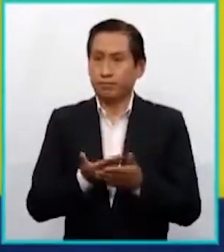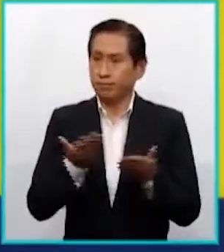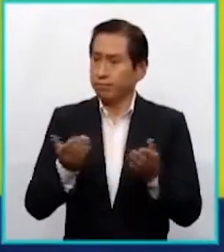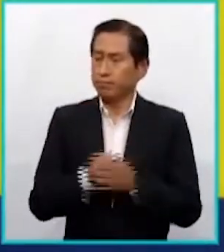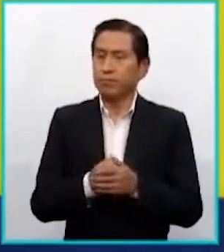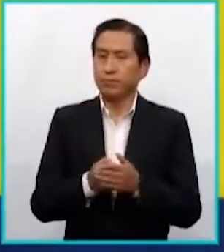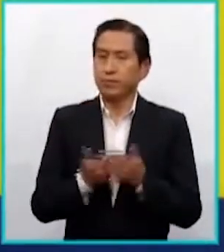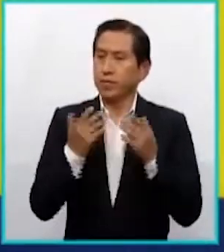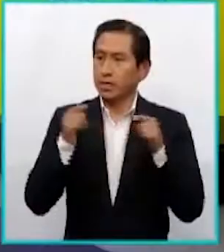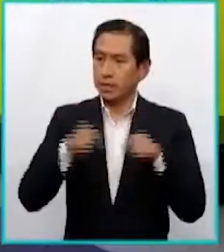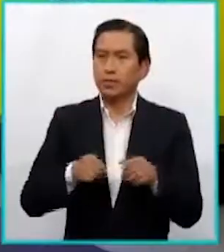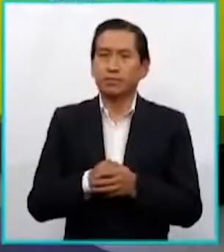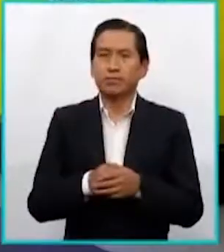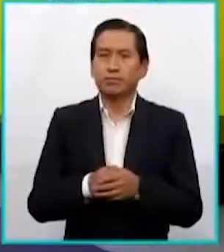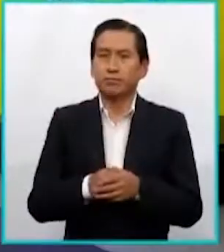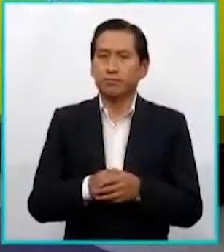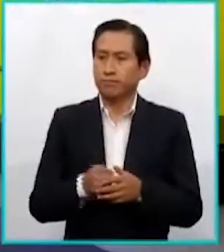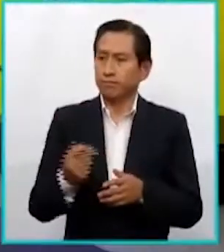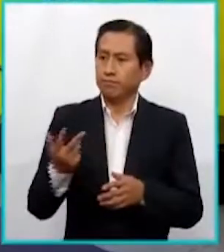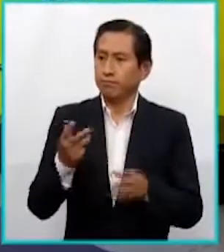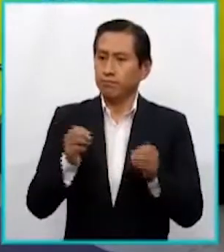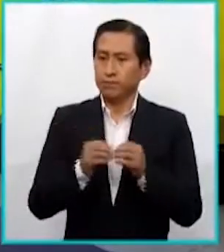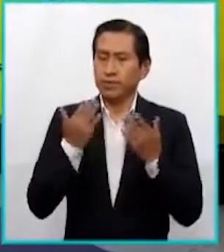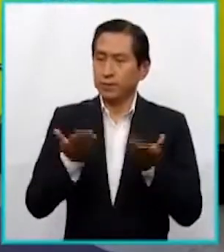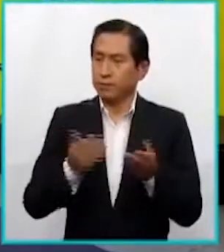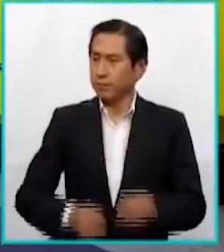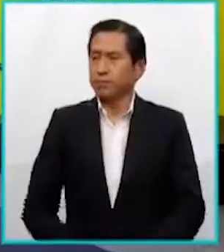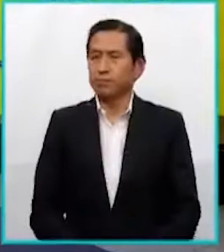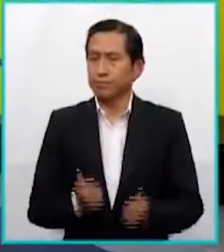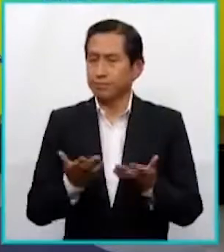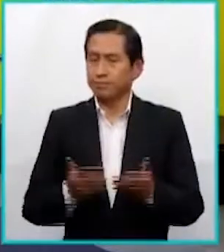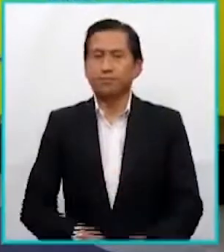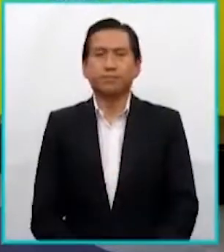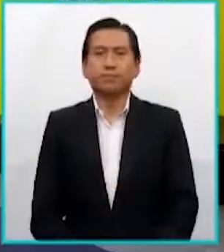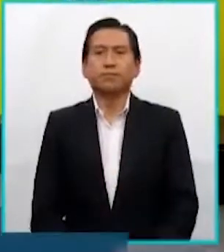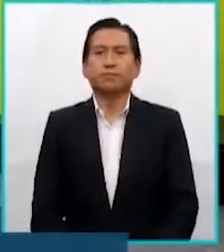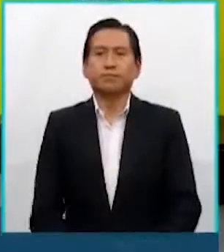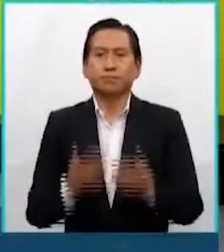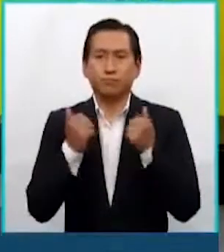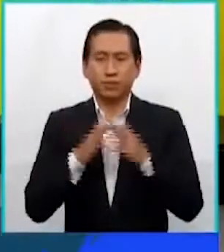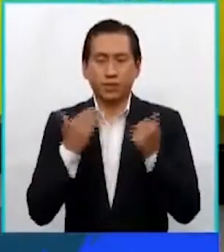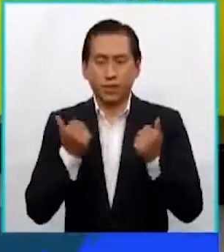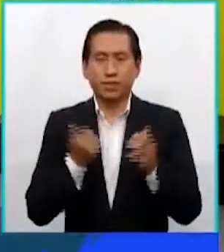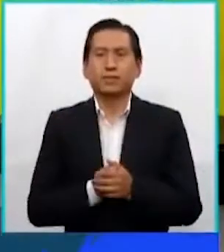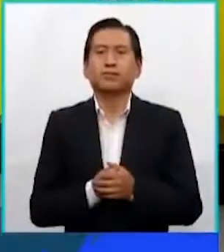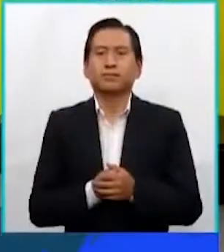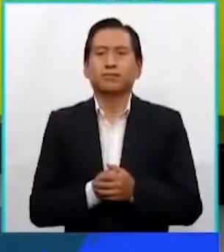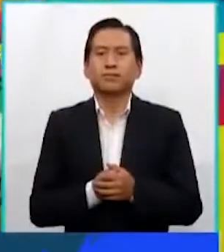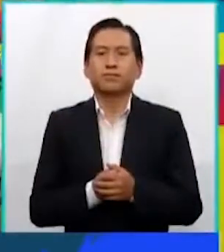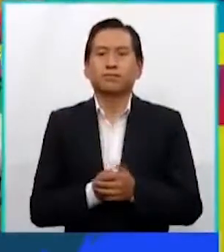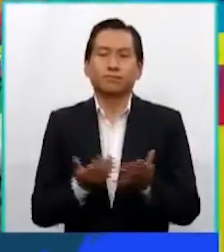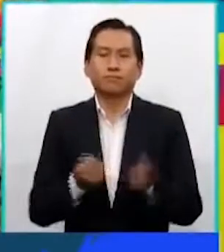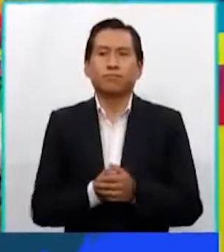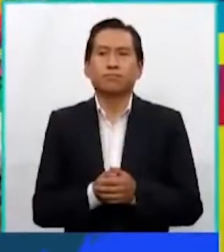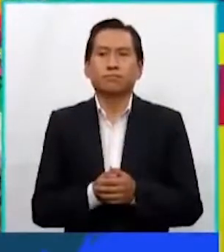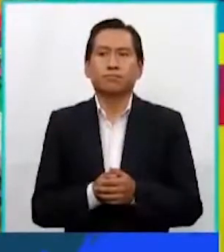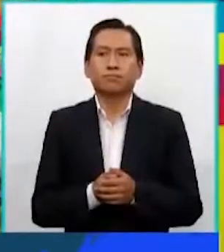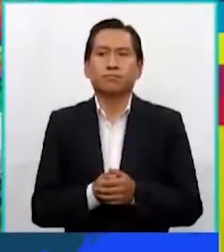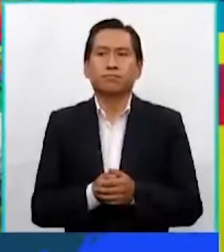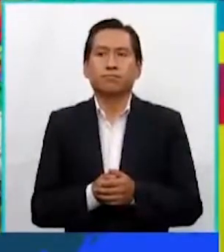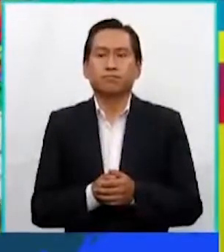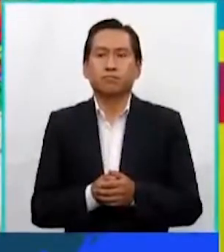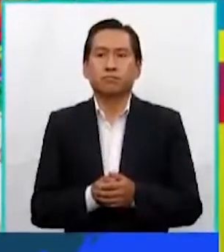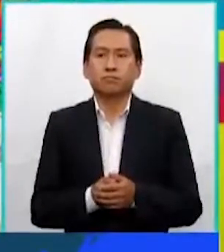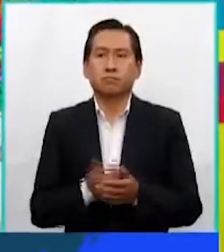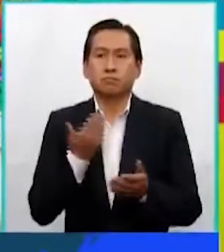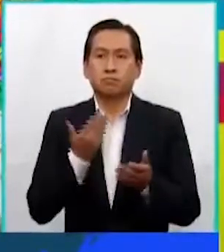Alandino, gracias por estar acá. Cris, bienvenido. Gerson, gracias por estar acá. Bienvenidos. Gracias. Muchísimas gracias. Y pues una chochera poder ser